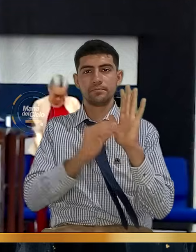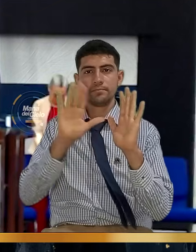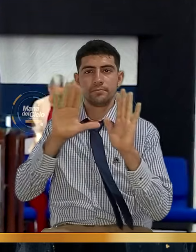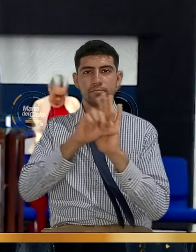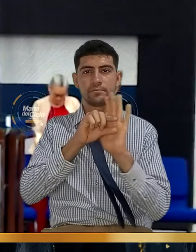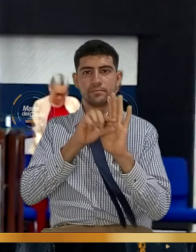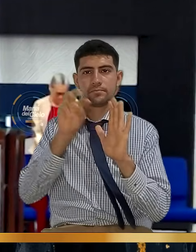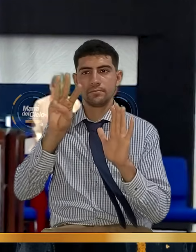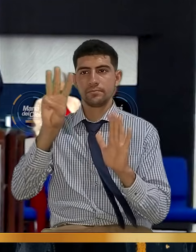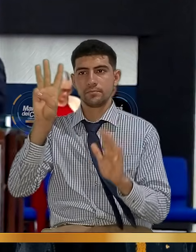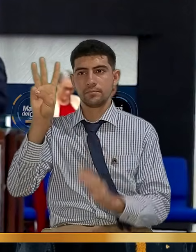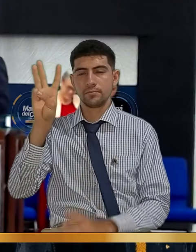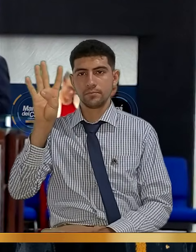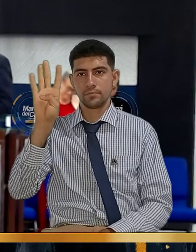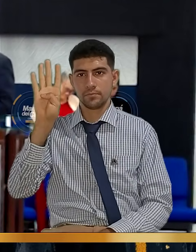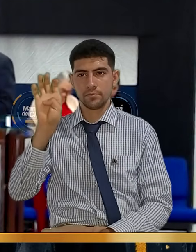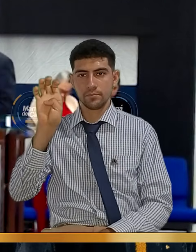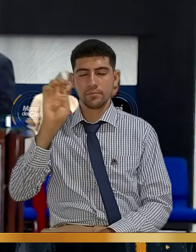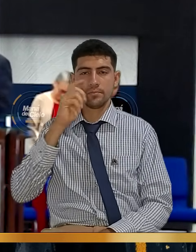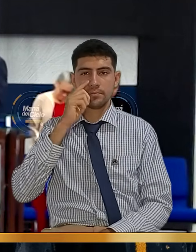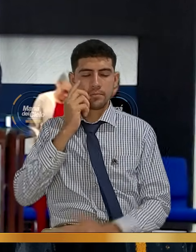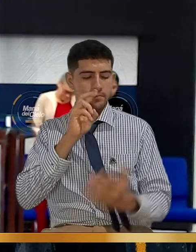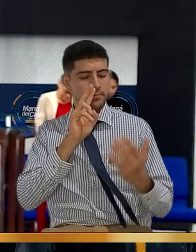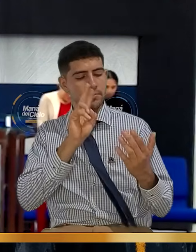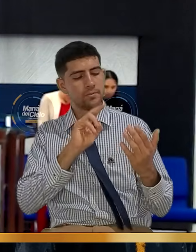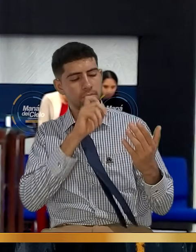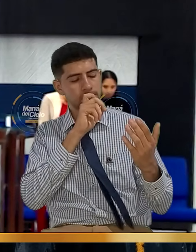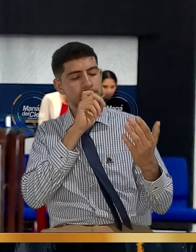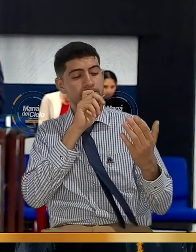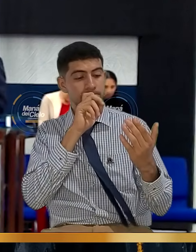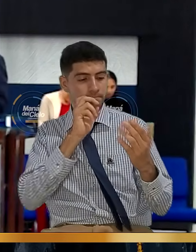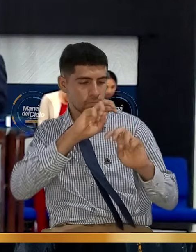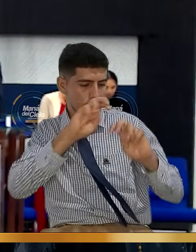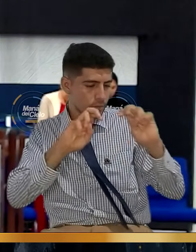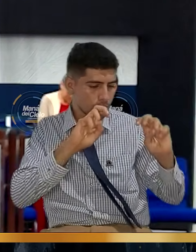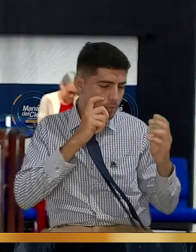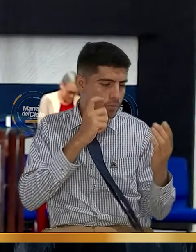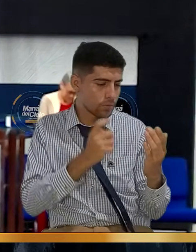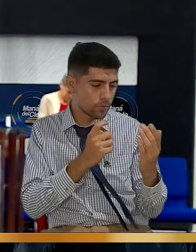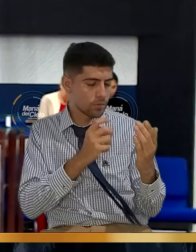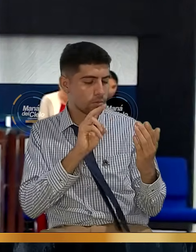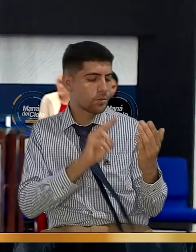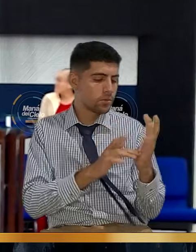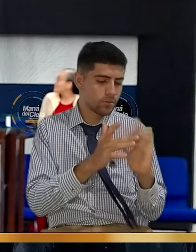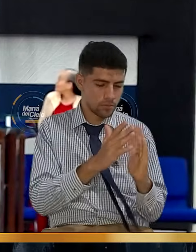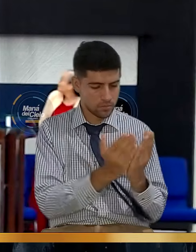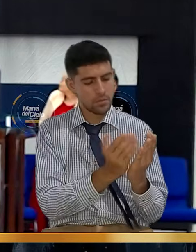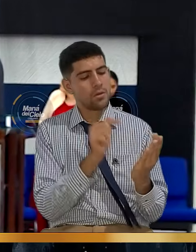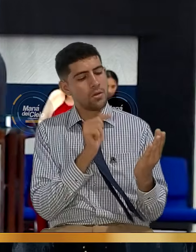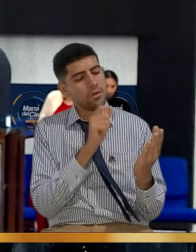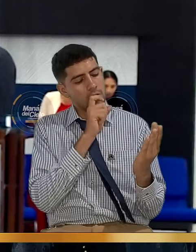Mateo 5:39. San Juan 5:39. Voy a leer en la pantalla, es que esta letrica no puedo